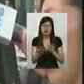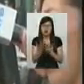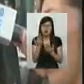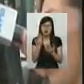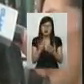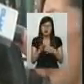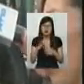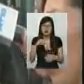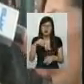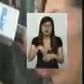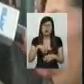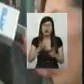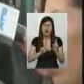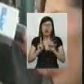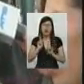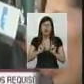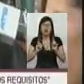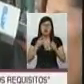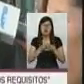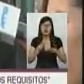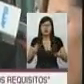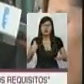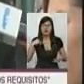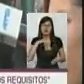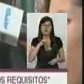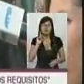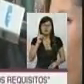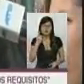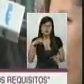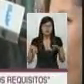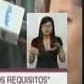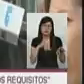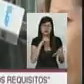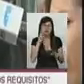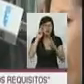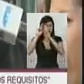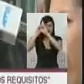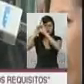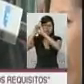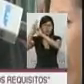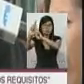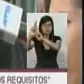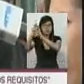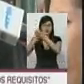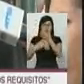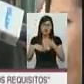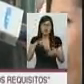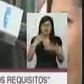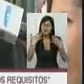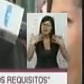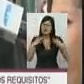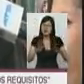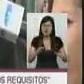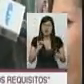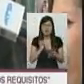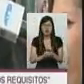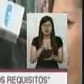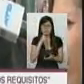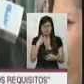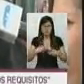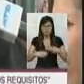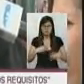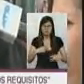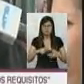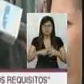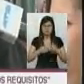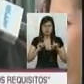elección. Hay algunas cosas. Lo que tenemos que hacer nosotros en primera instancia es respetar lo que se eligió abajo. O sea, ese es un problema. Ahora, a